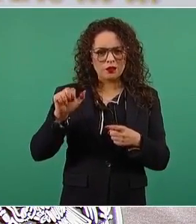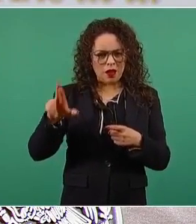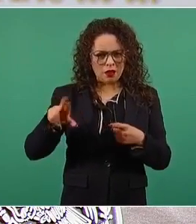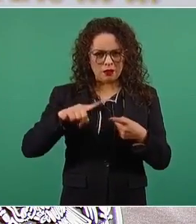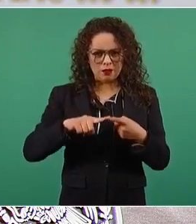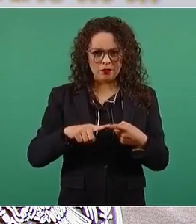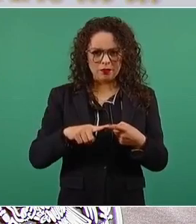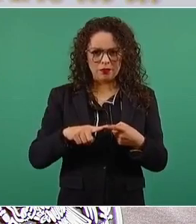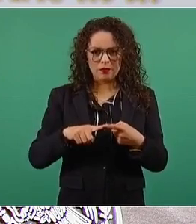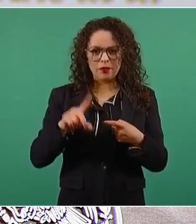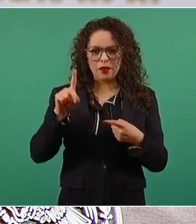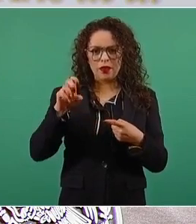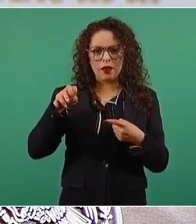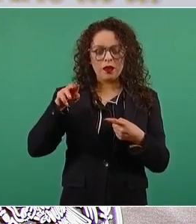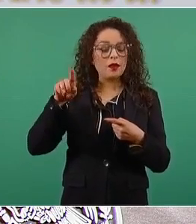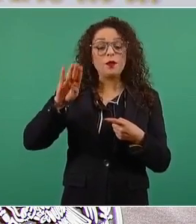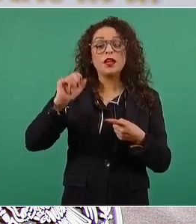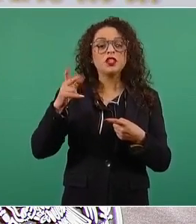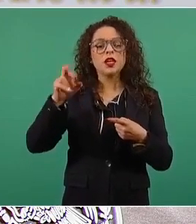y Bichir.